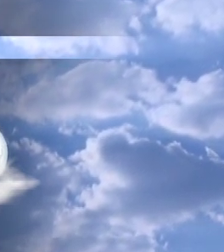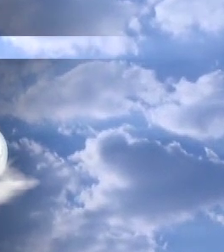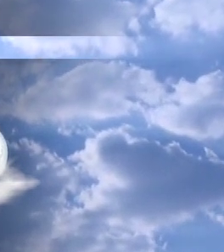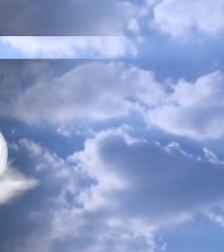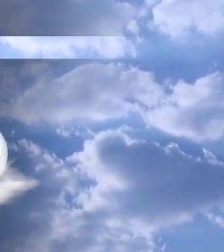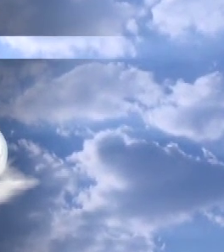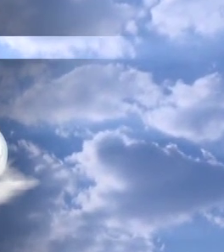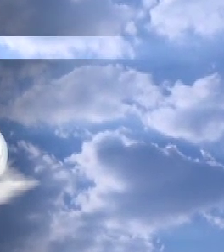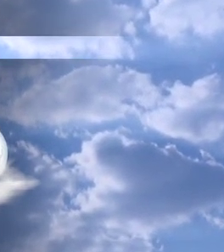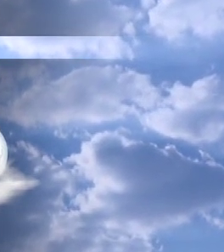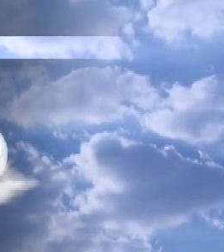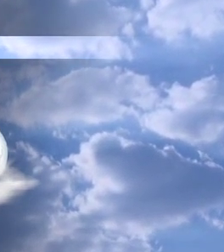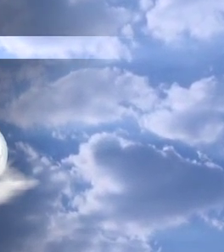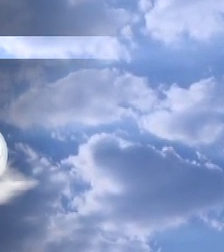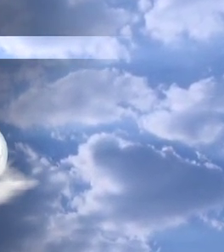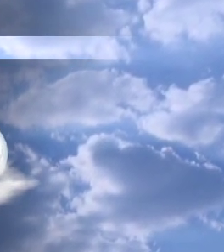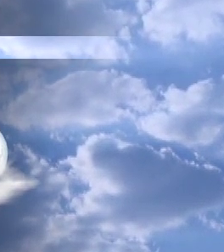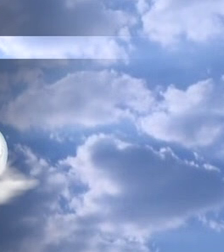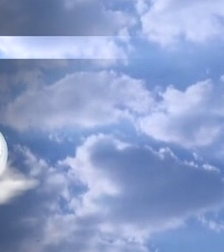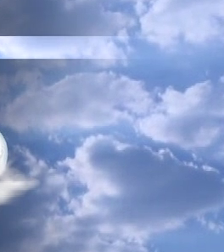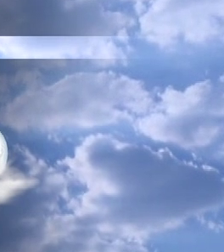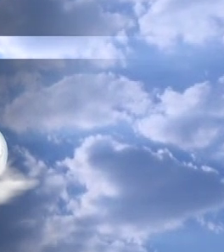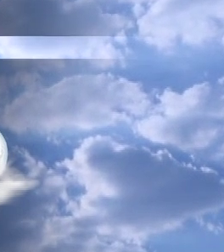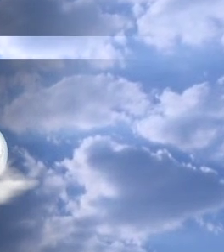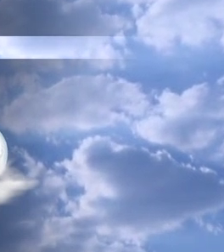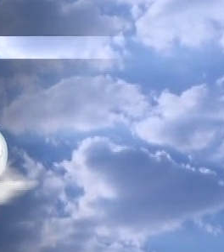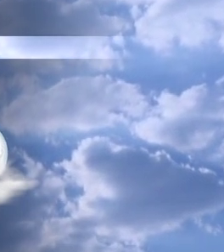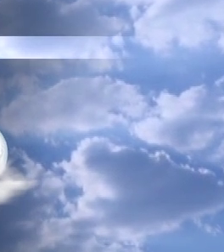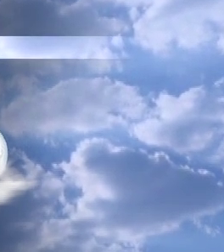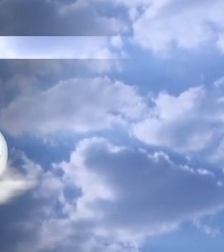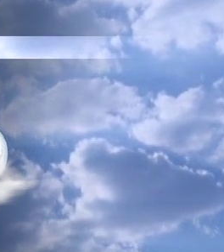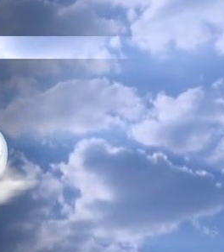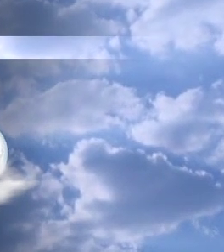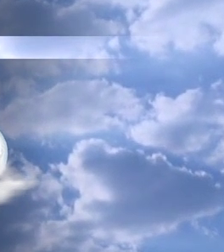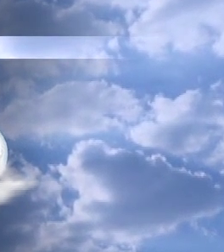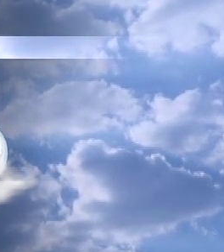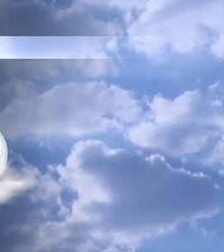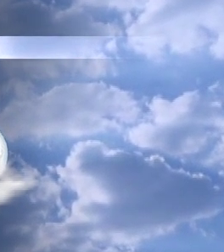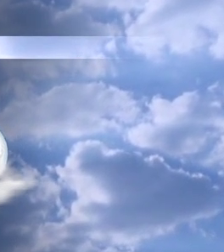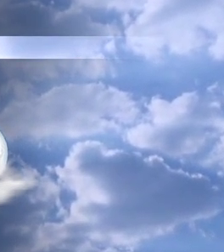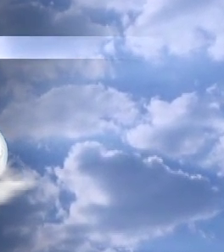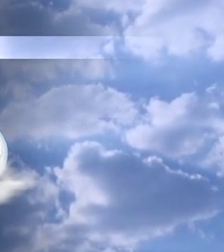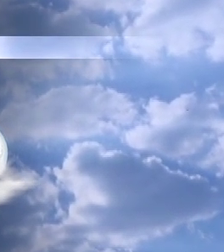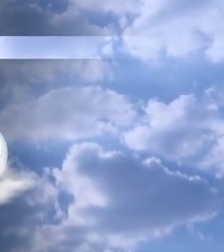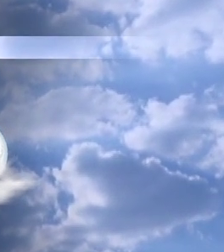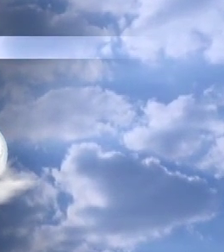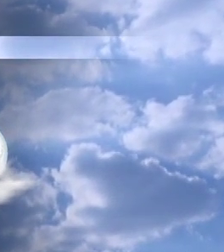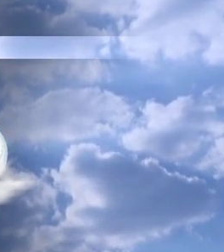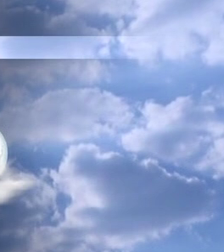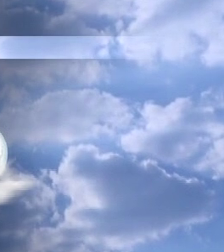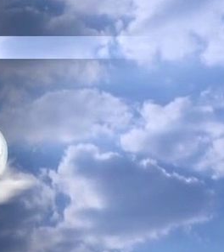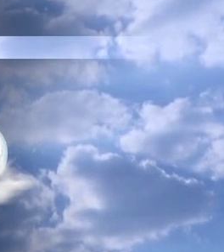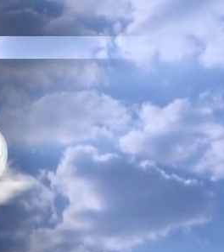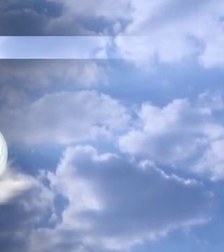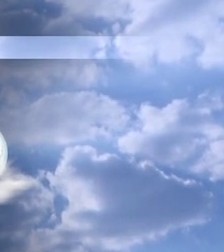temperatura por la mañana, algo nublado, fresco. Volvió a instalarse el frío en el centro del país. A la tarde 13 grados la máxima, algo